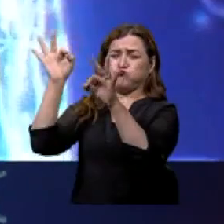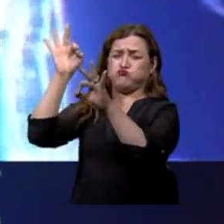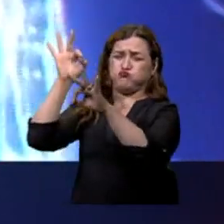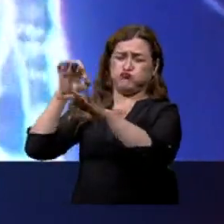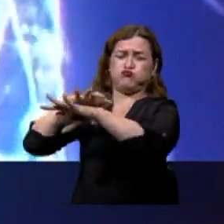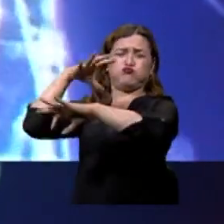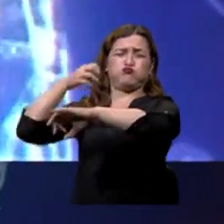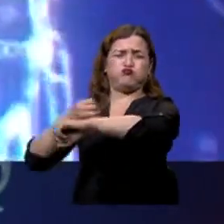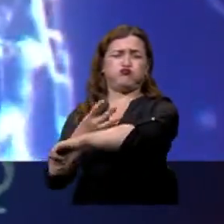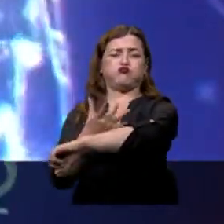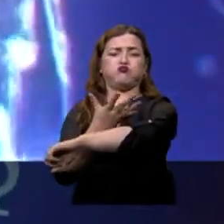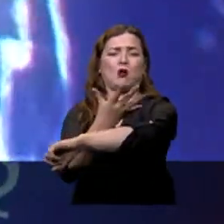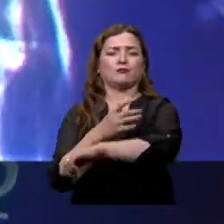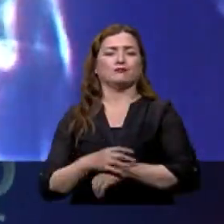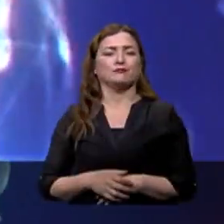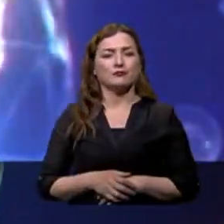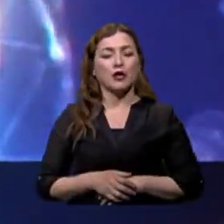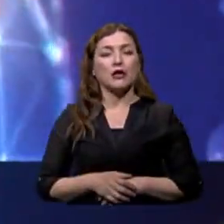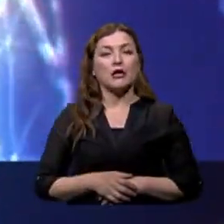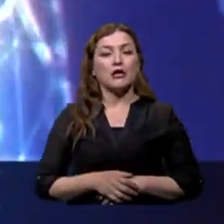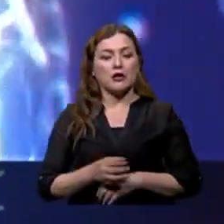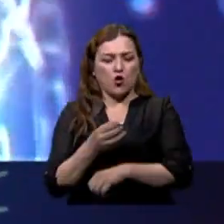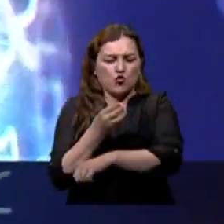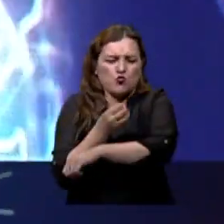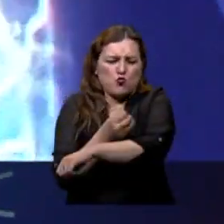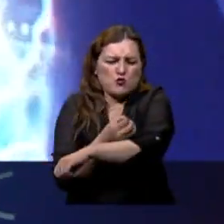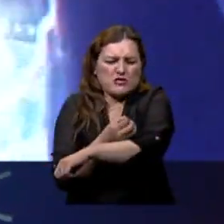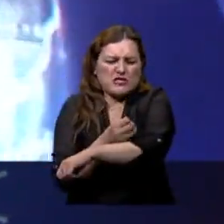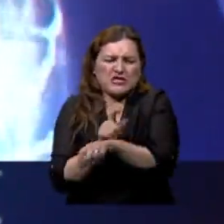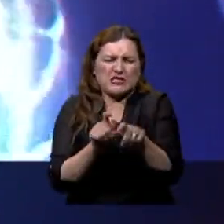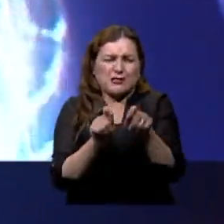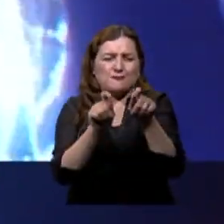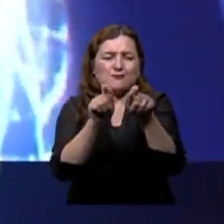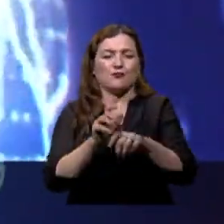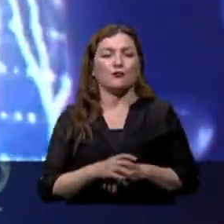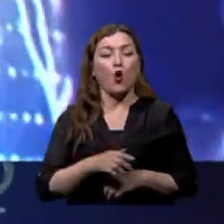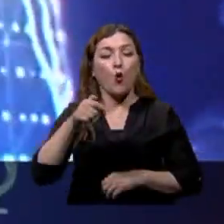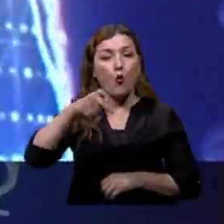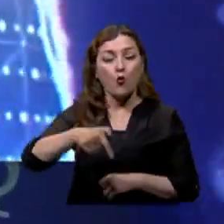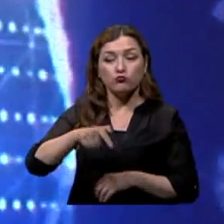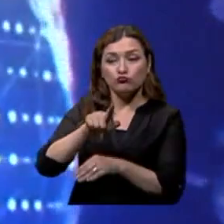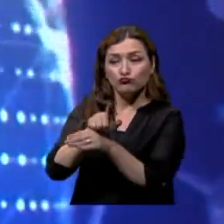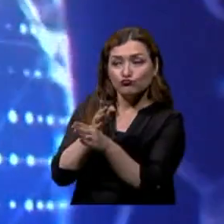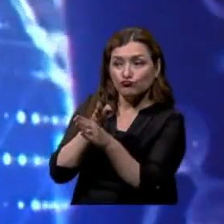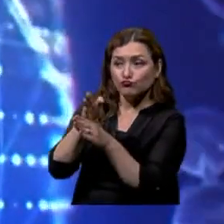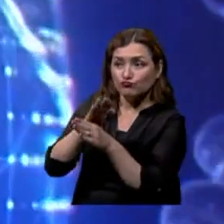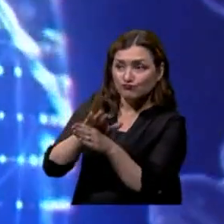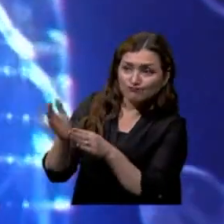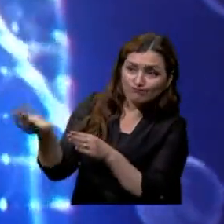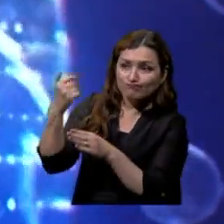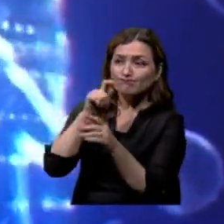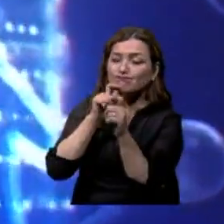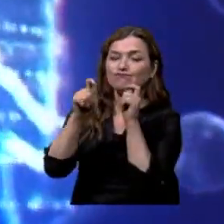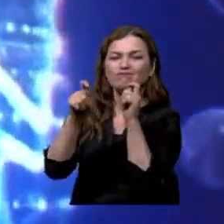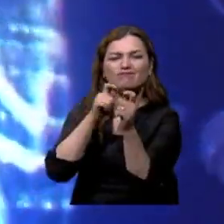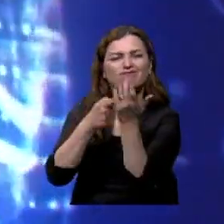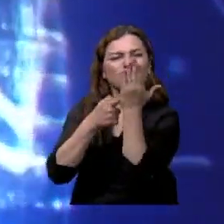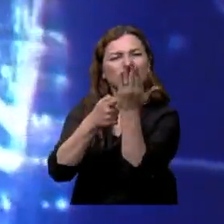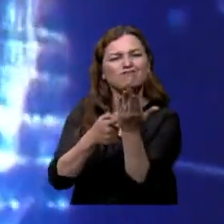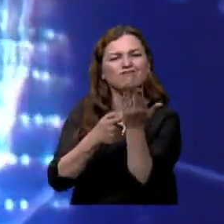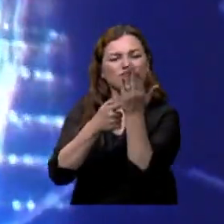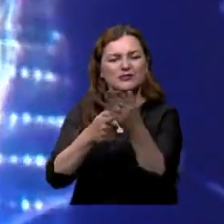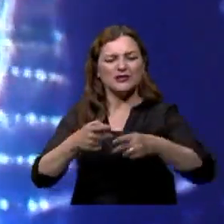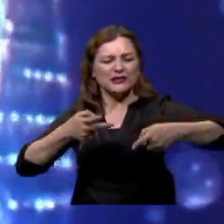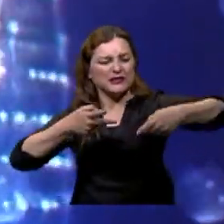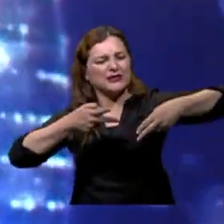Hoy, junto a un experto, exploraremos esta patología desde sus causas, los tipos de amputaciones, qué podemos hacer para rehabilitar a